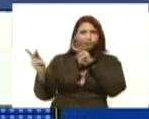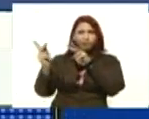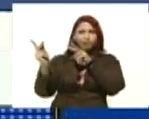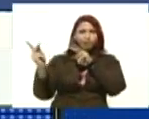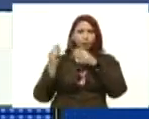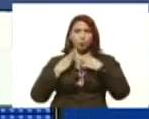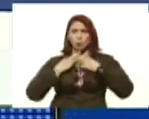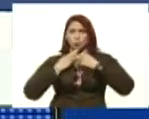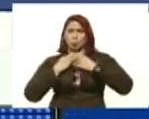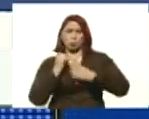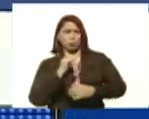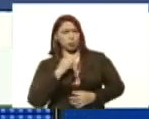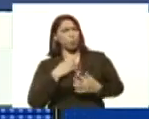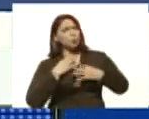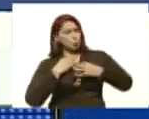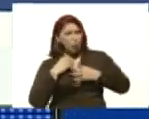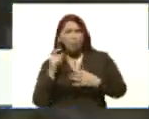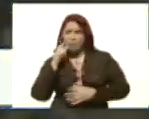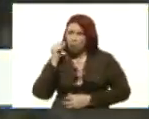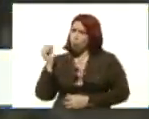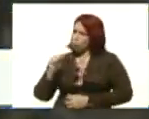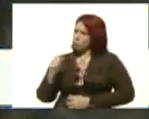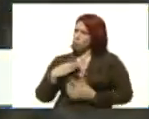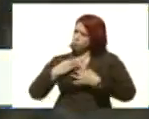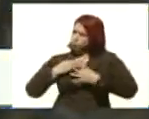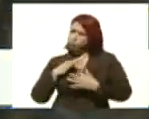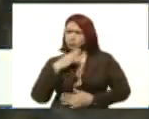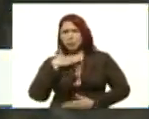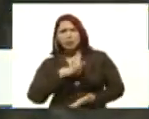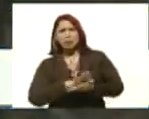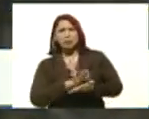modositos, hacían, sí, sí, sí, presidente Maduro. ¿Cómo no, presidente Maduro?